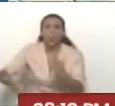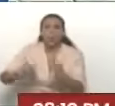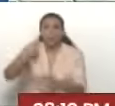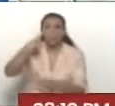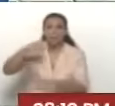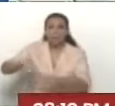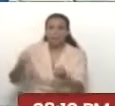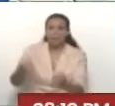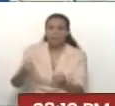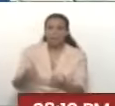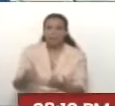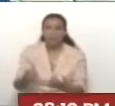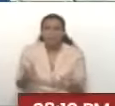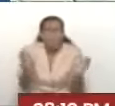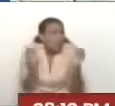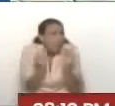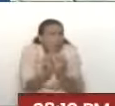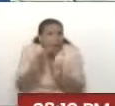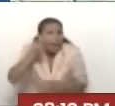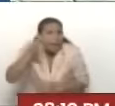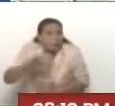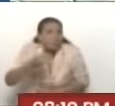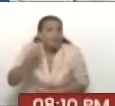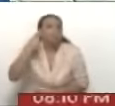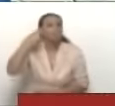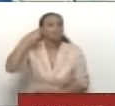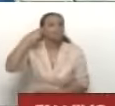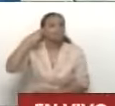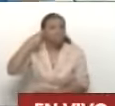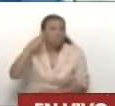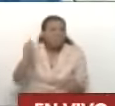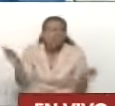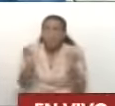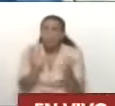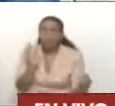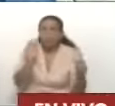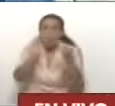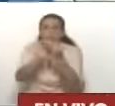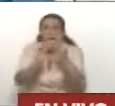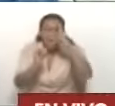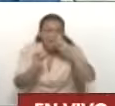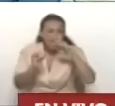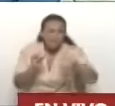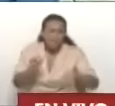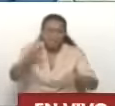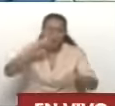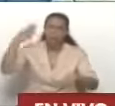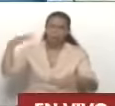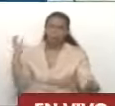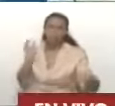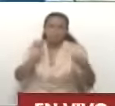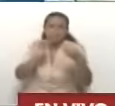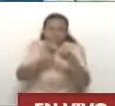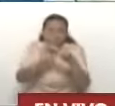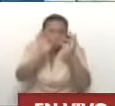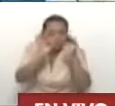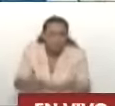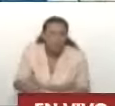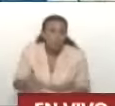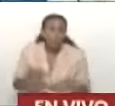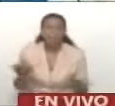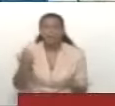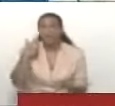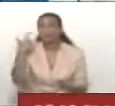daño. ¿Ah? Que cada quien saque sus propias conclusiones, Luis Guillermo. Candidato gracias. Presidencial, parece no, que lo... No ha